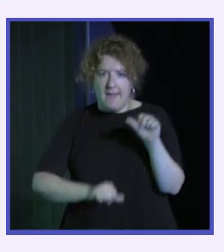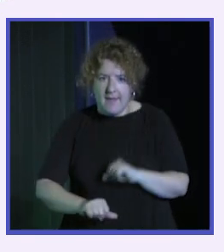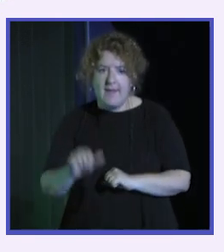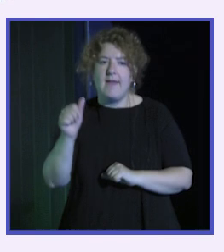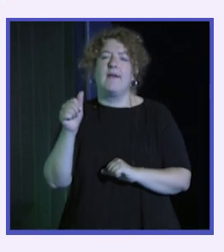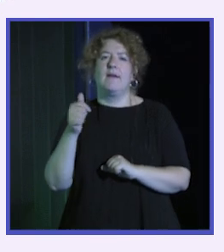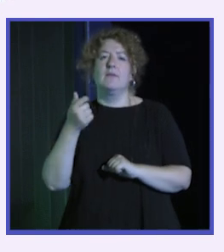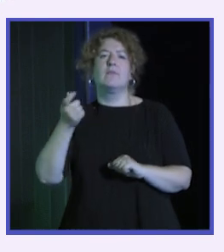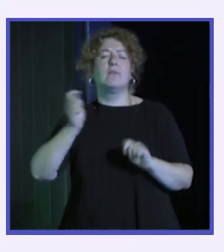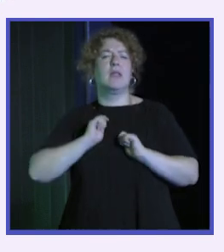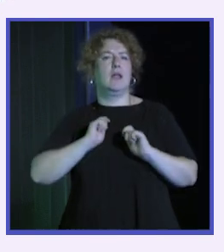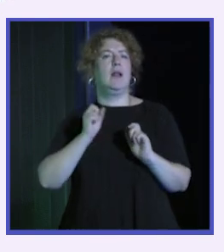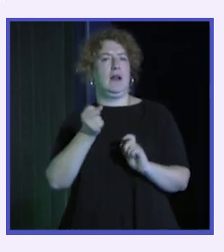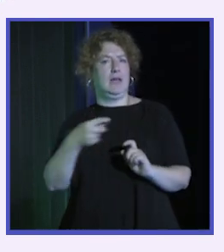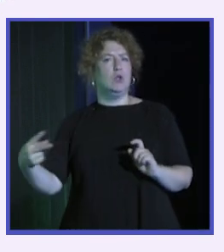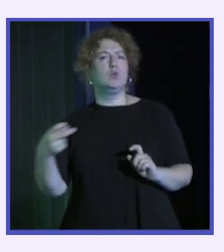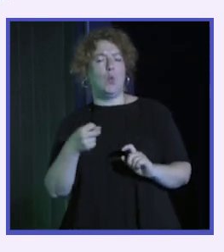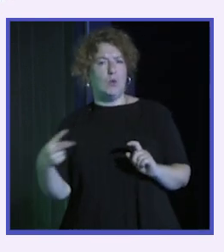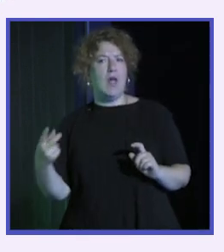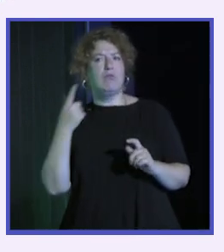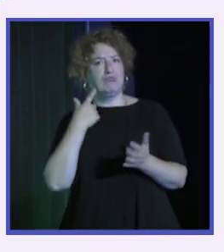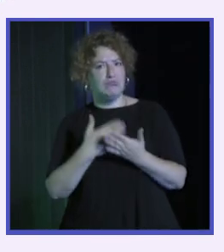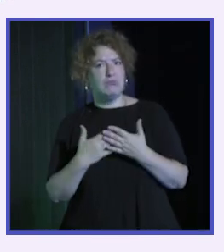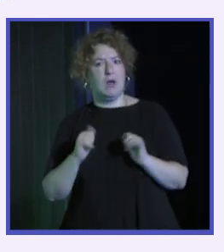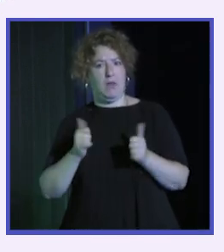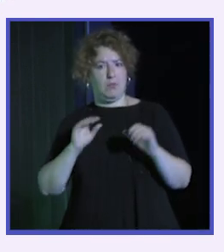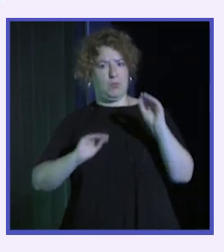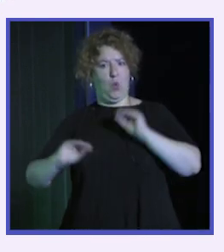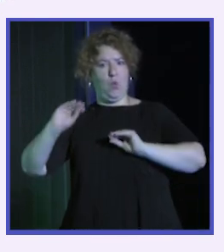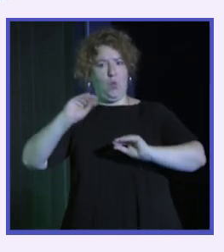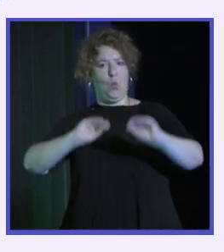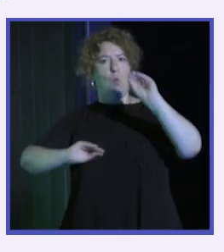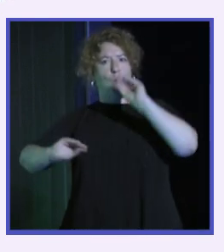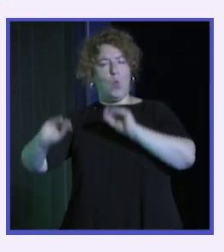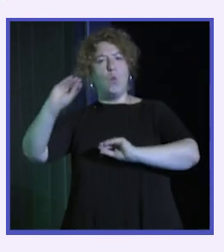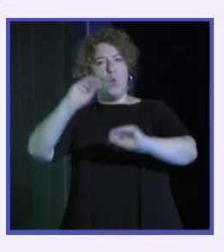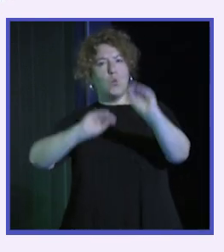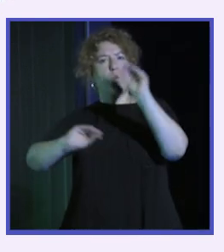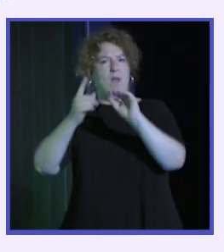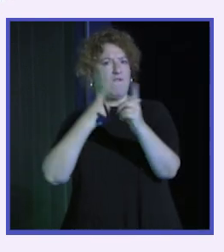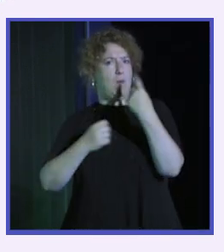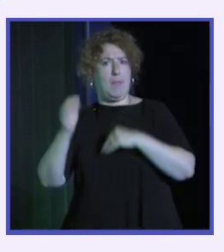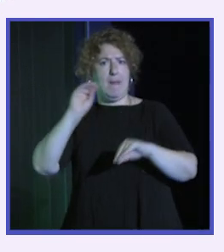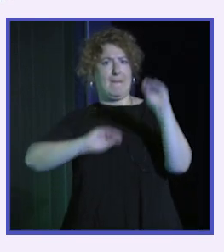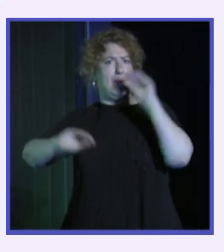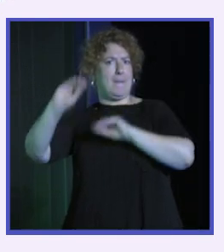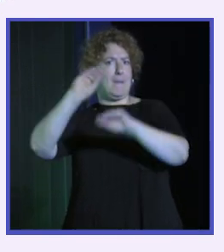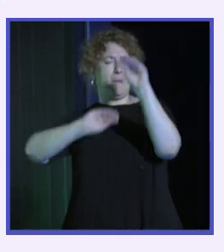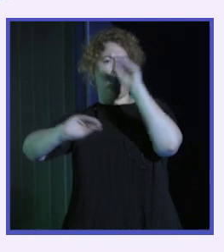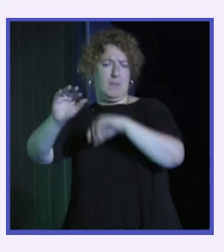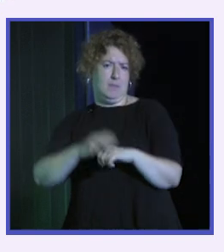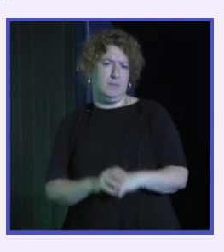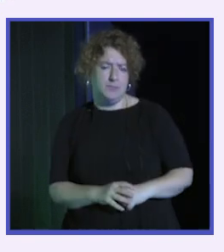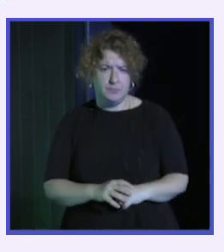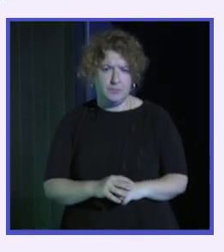a darme mayores resultados y crece la cantidad de información que va añadiendo.